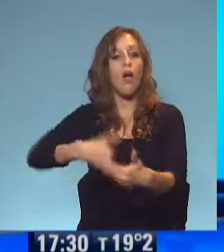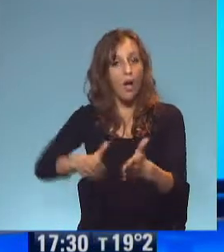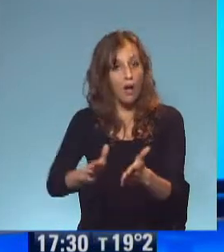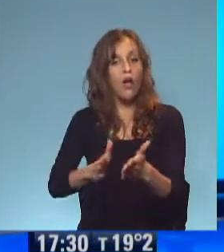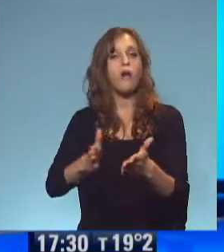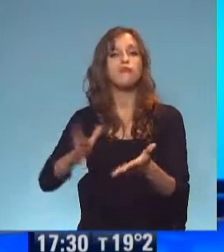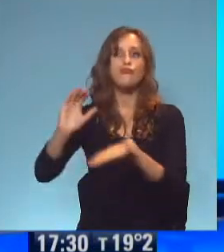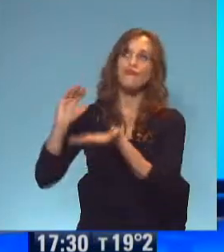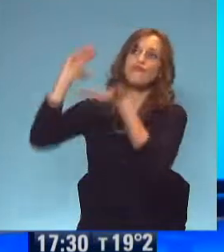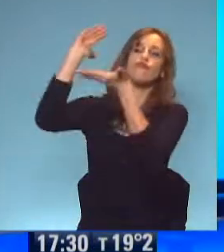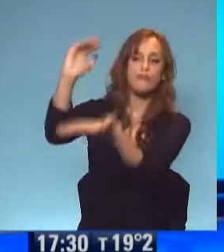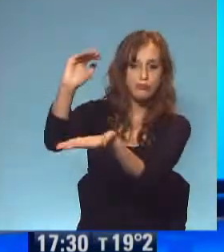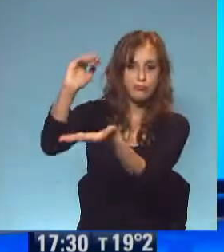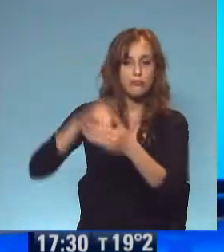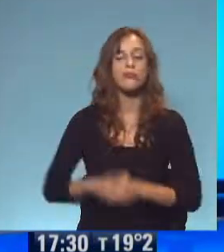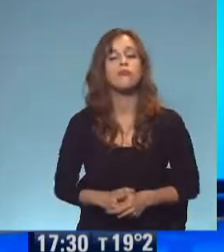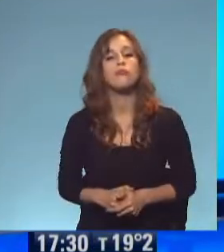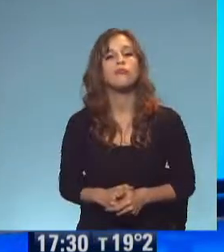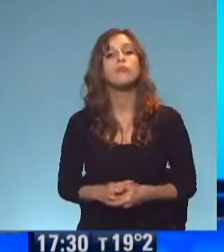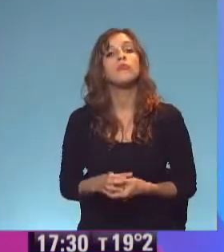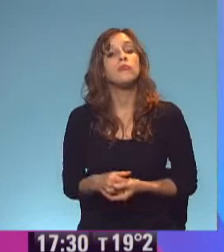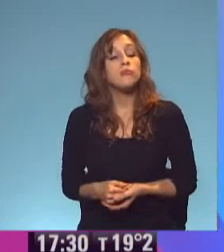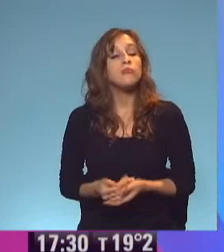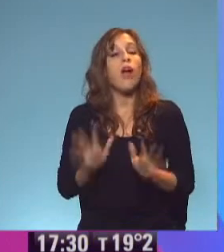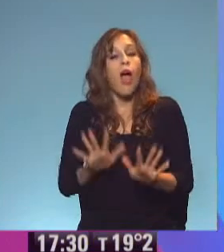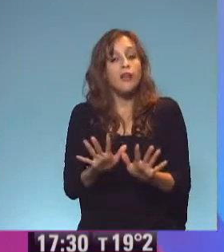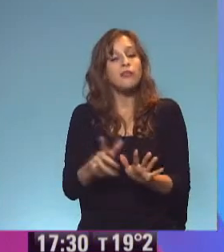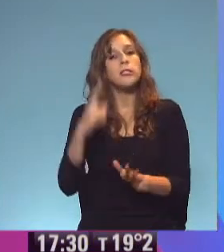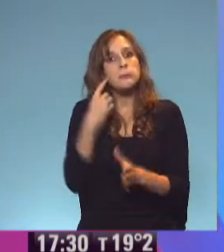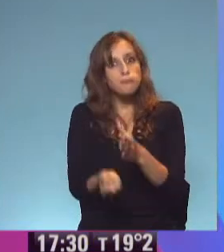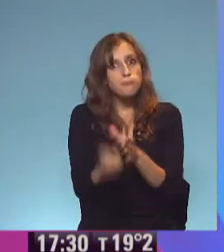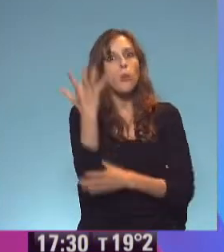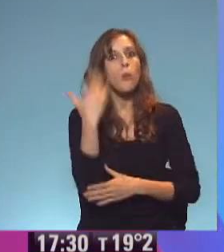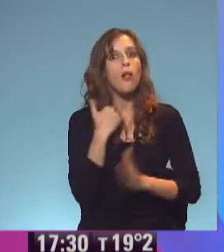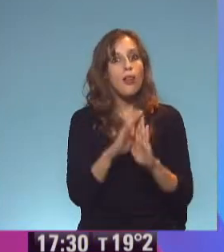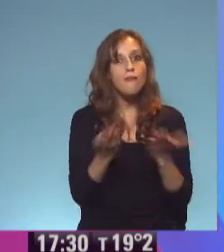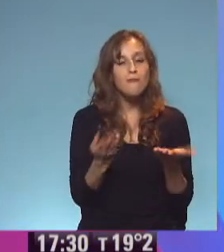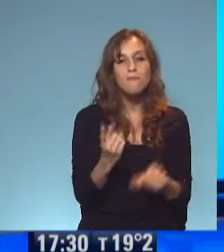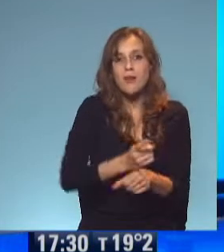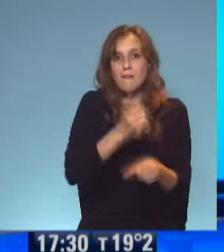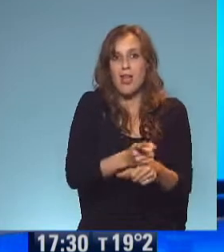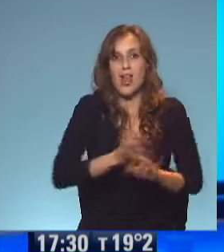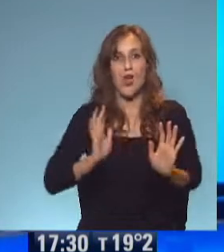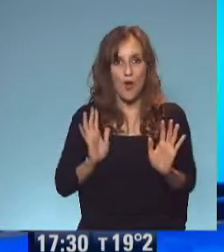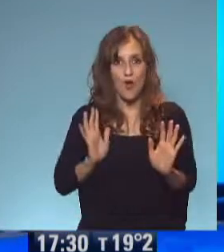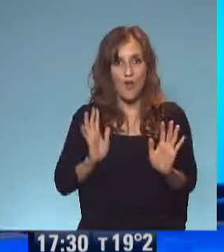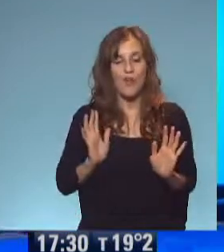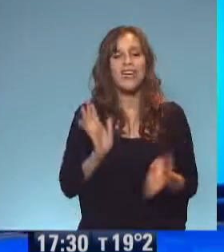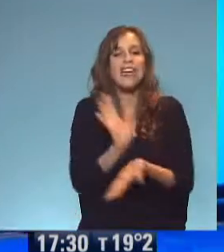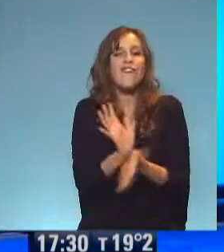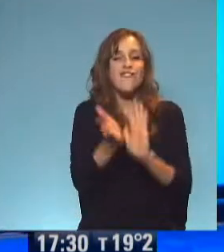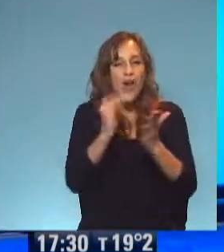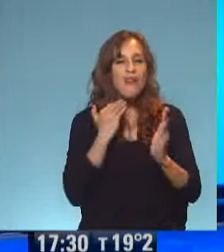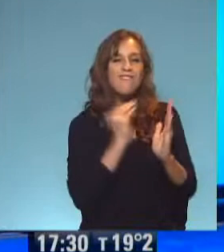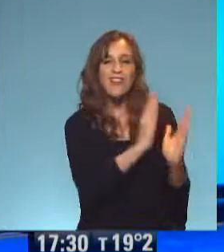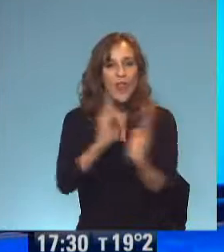Así nacieron el primer libro y la primera biblioteca. Desde entonces, los